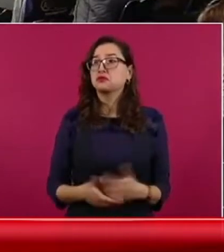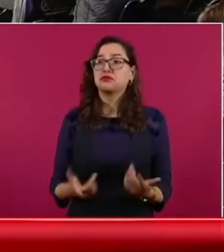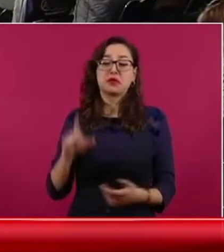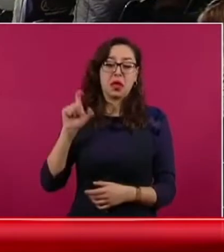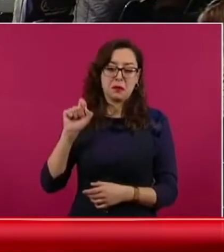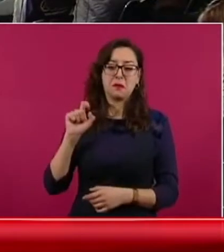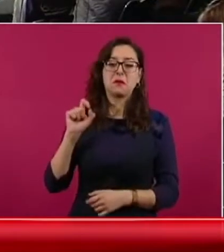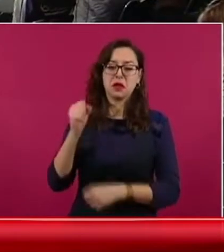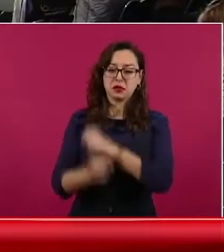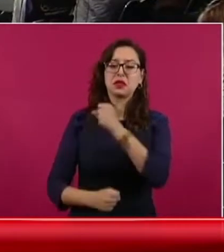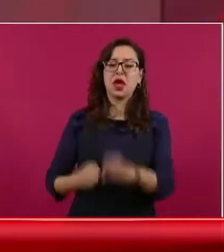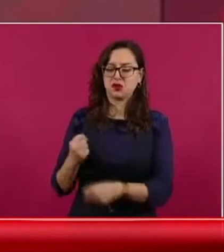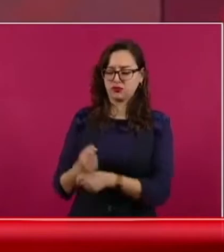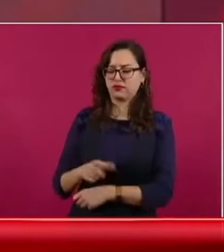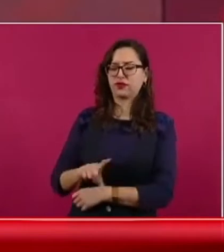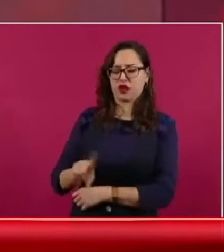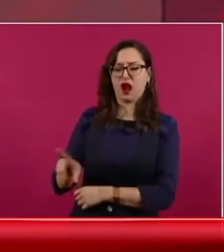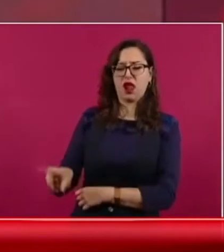20 años ofreciendo